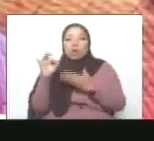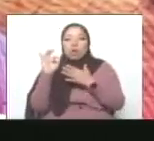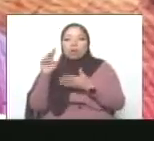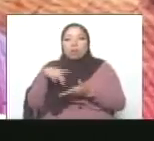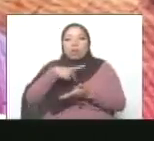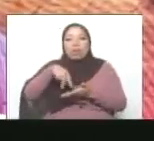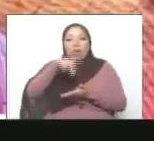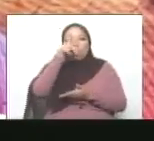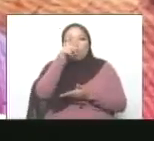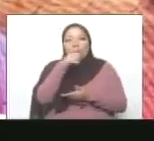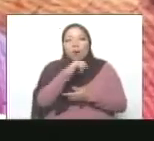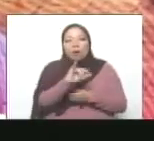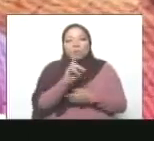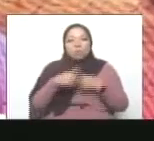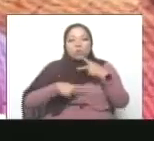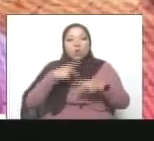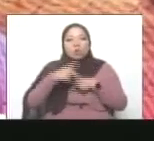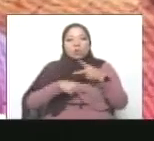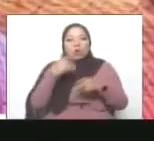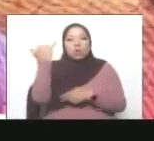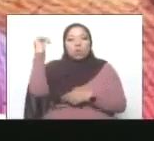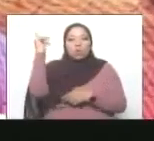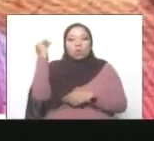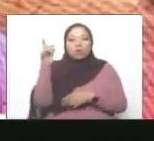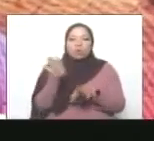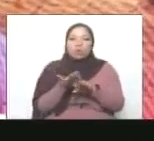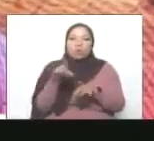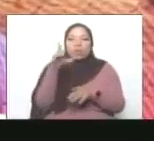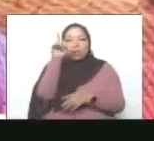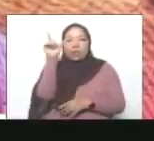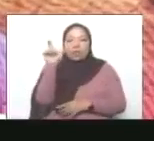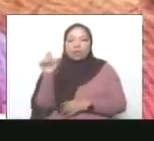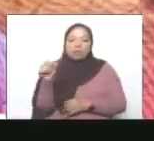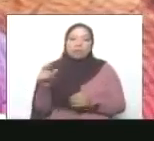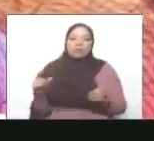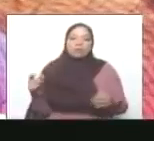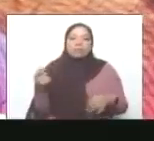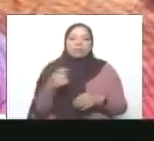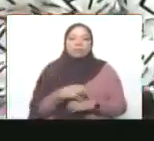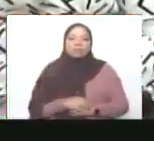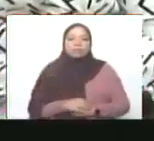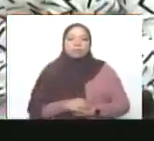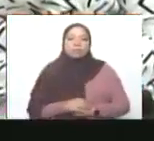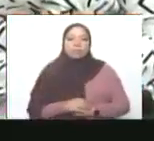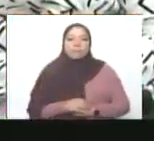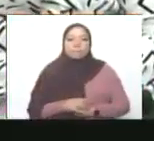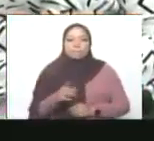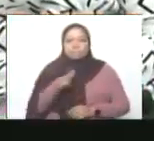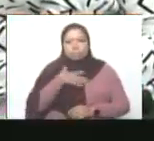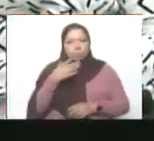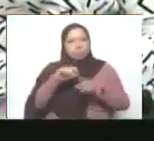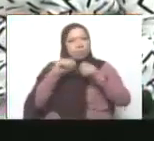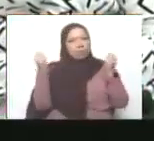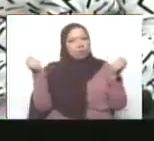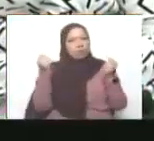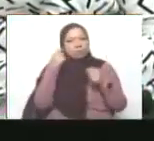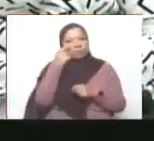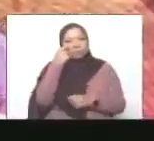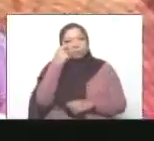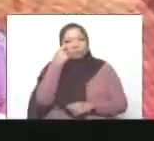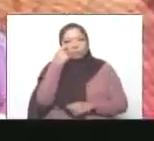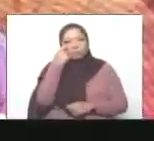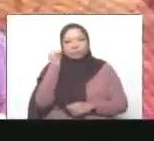Danta, producido del café tuyo en Italia. Sí, ese es el café que... ¿Lo puedo abrir?